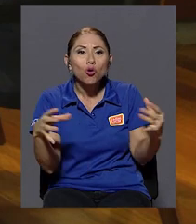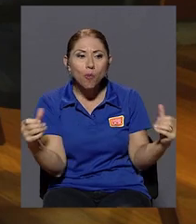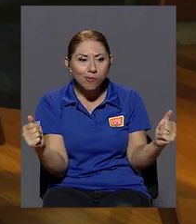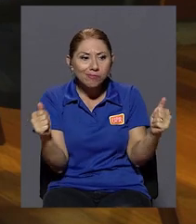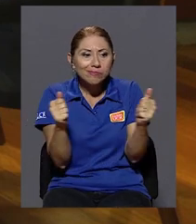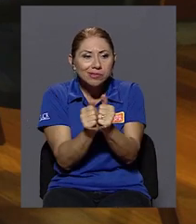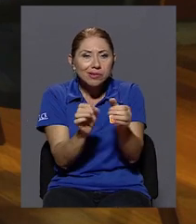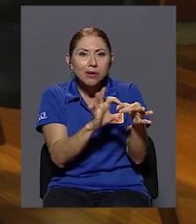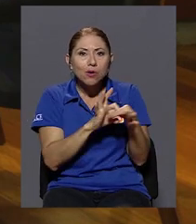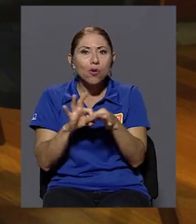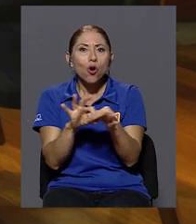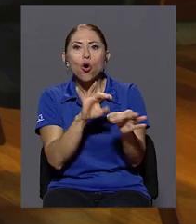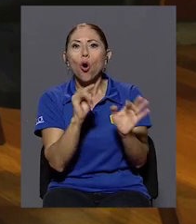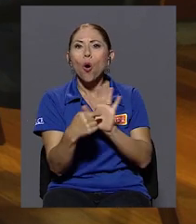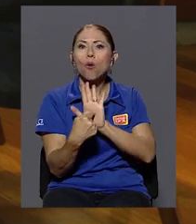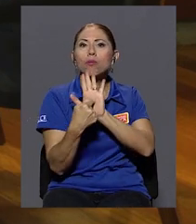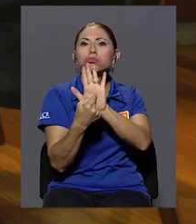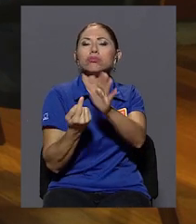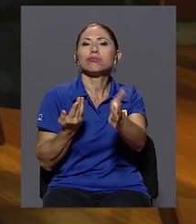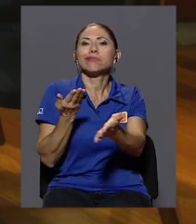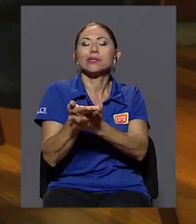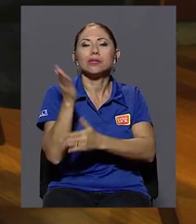un discurso explícito.